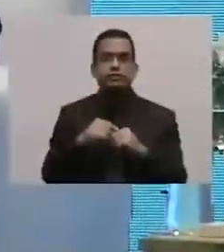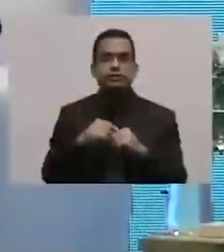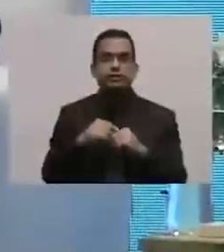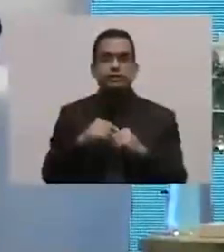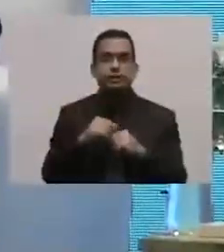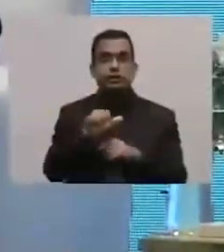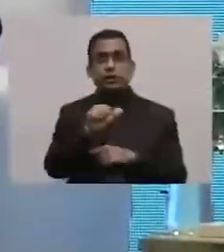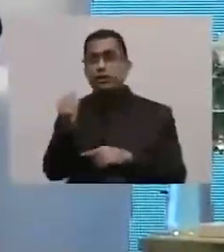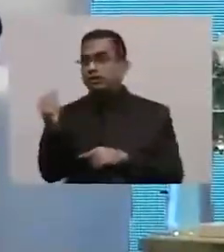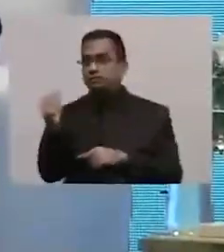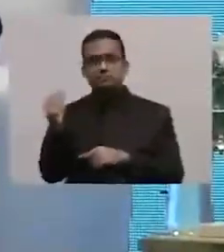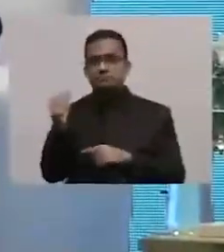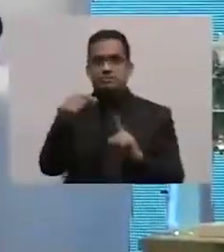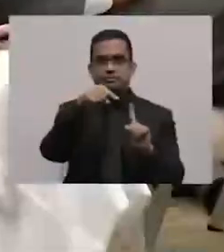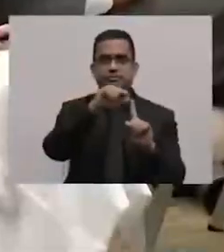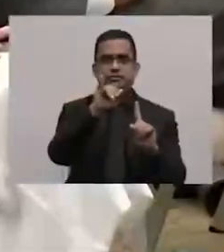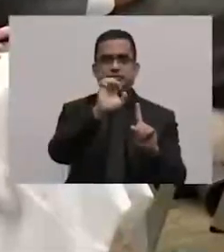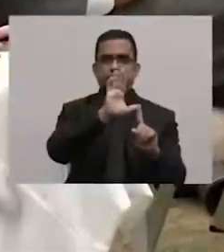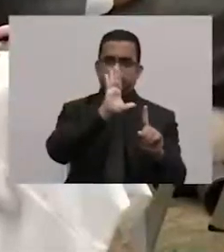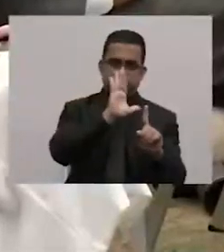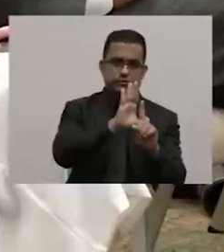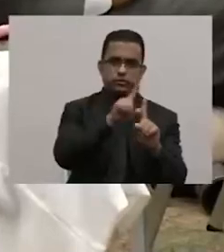Junta Central Electoral.